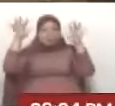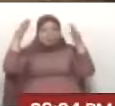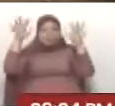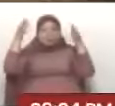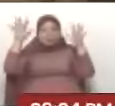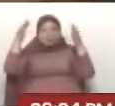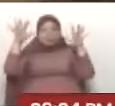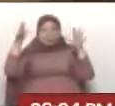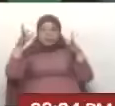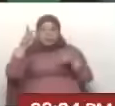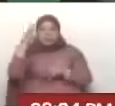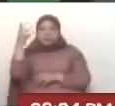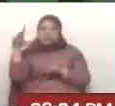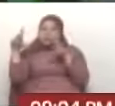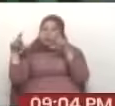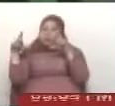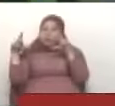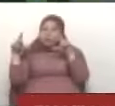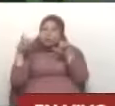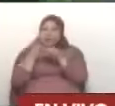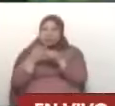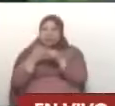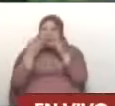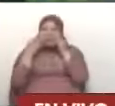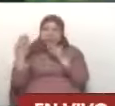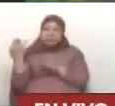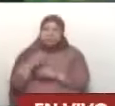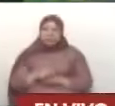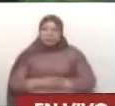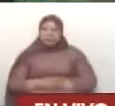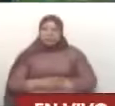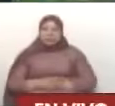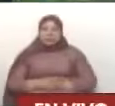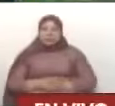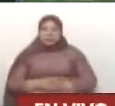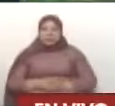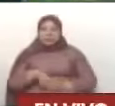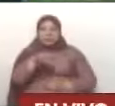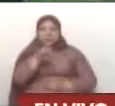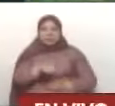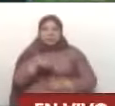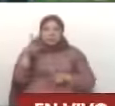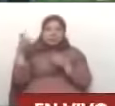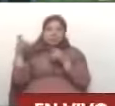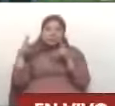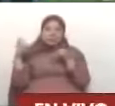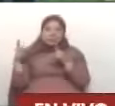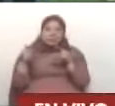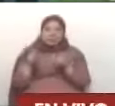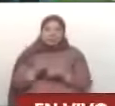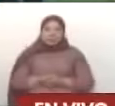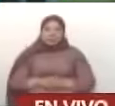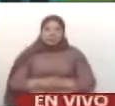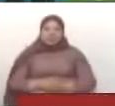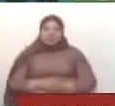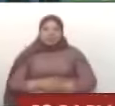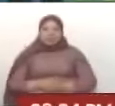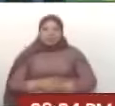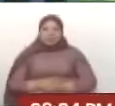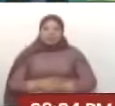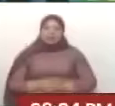¡Aprobado! Vamos a tomarnos una foto, véngase para acá. Una foto aquí, chicos, ven acá. Ah, Victoria